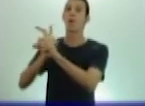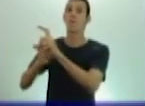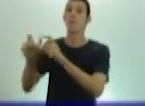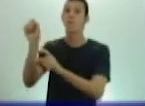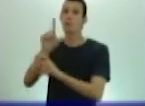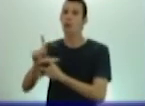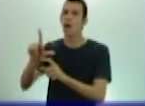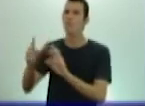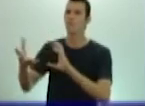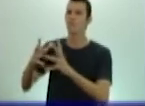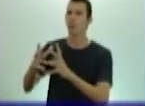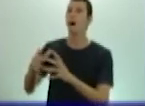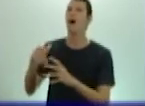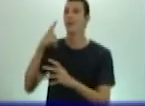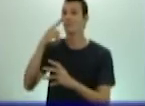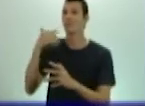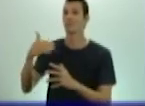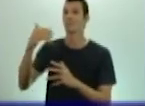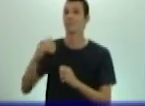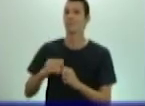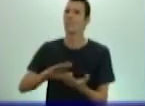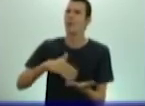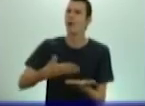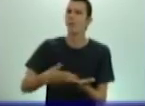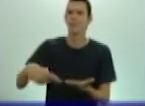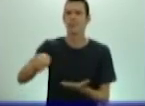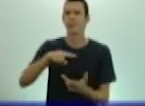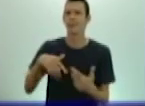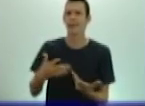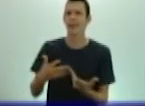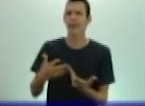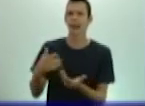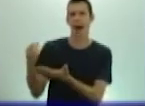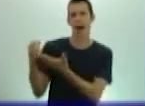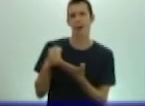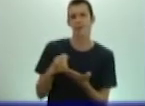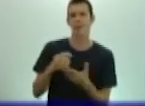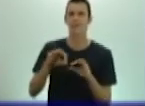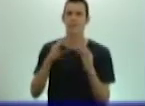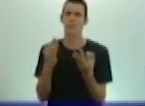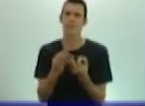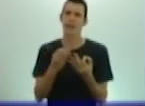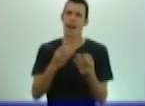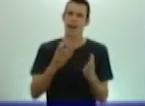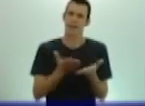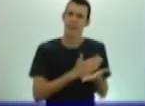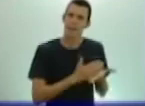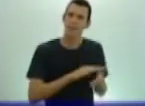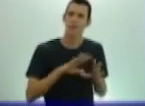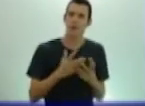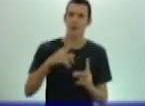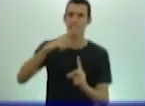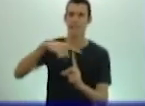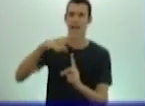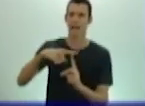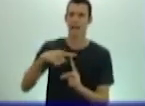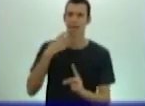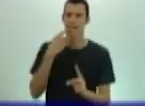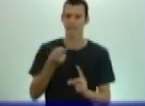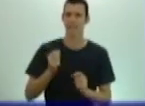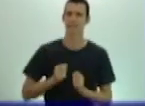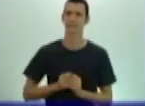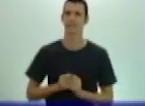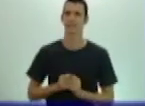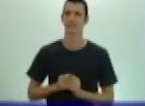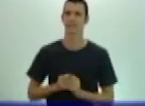la siguiente actividad para que respondan junto a sus familiares en casa y con ayuda del libro de texto que dice la actividad. Argumenta la